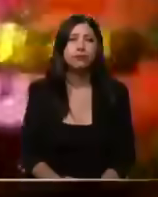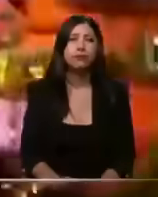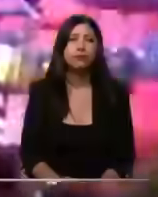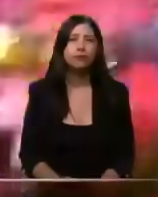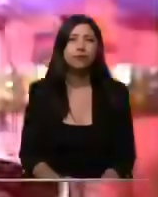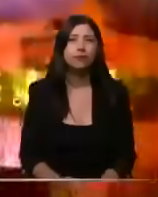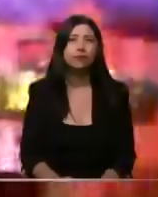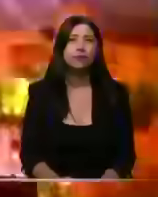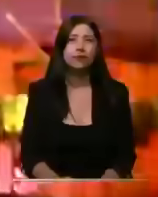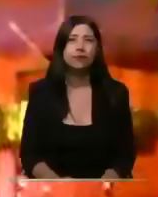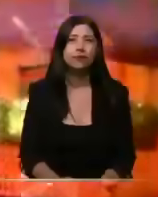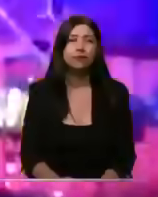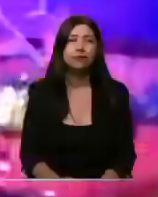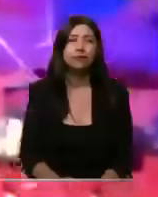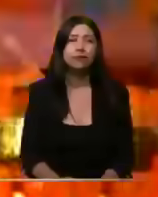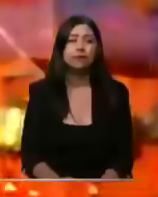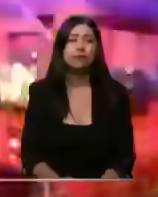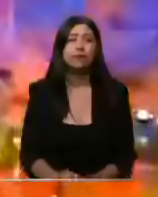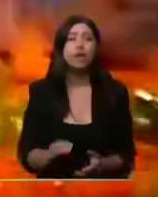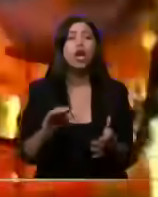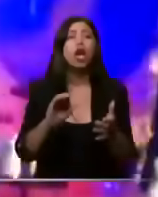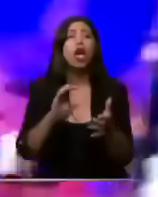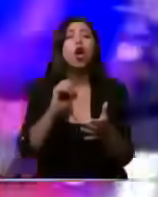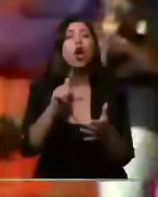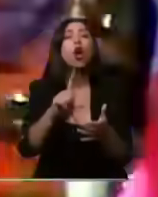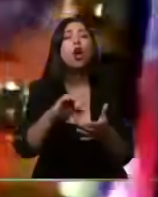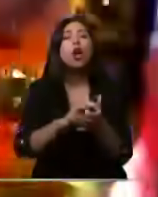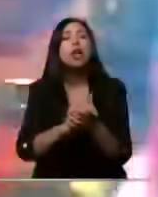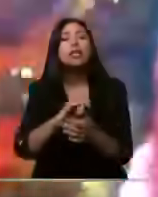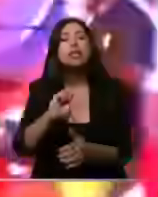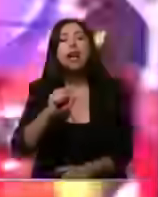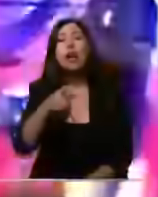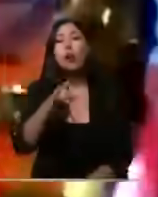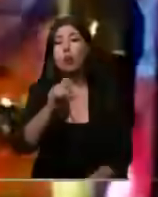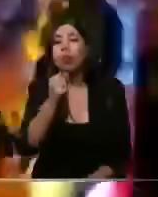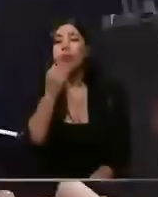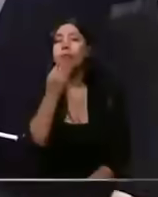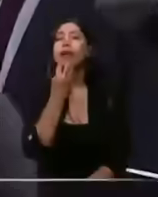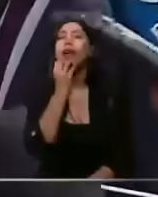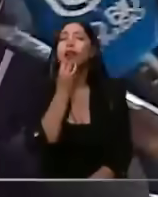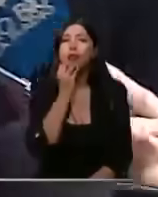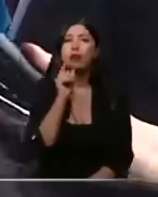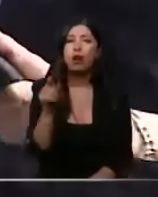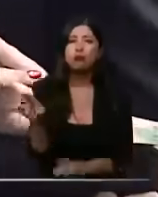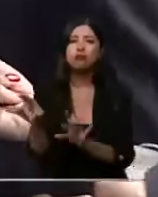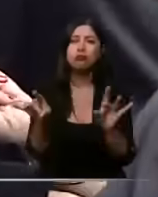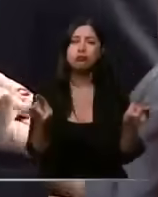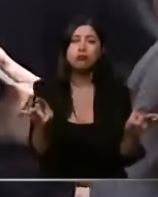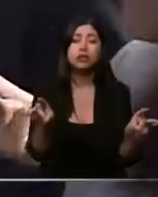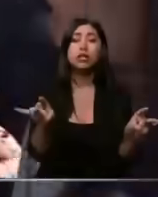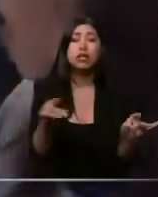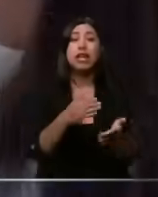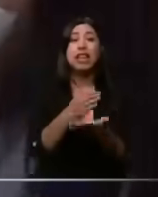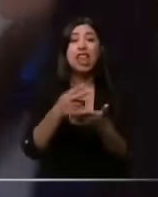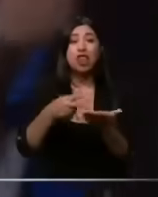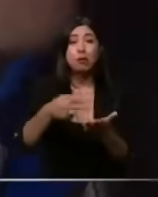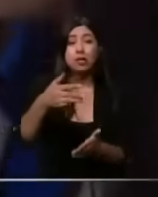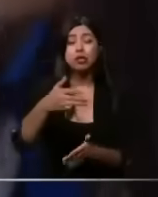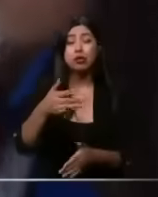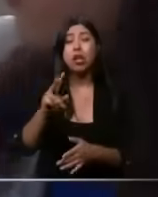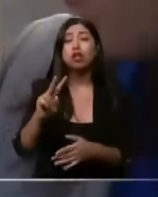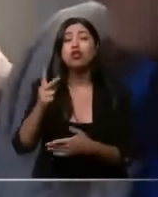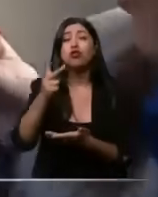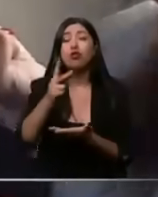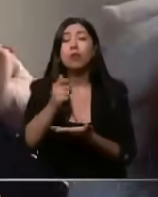Había sido destinado a Colchagua y Antofagasta y hasta 2019 se había desempeñado como subdirector de inteligencia,